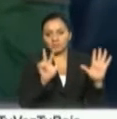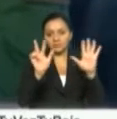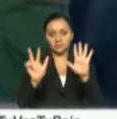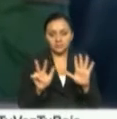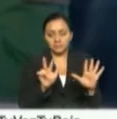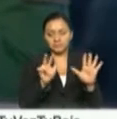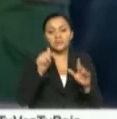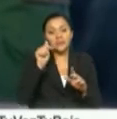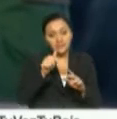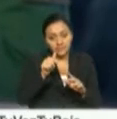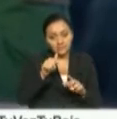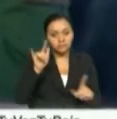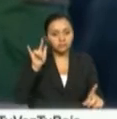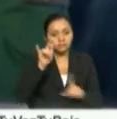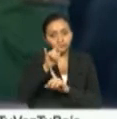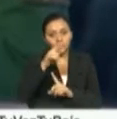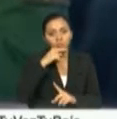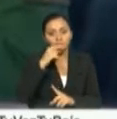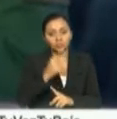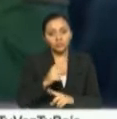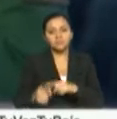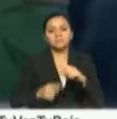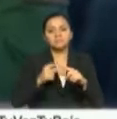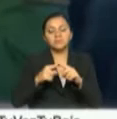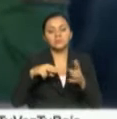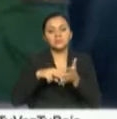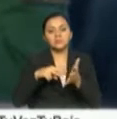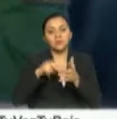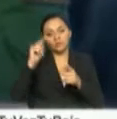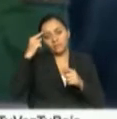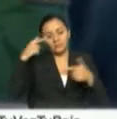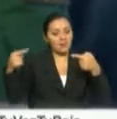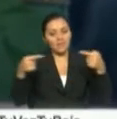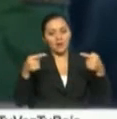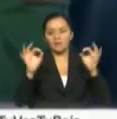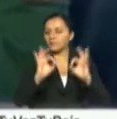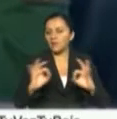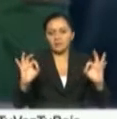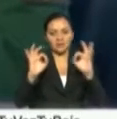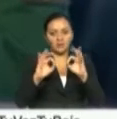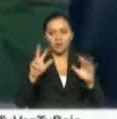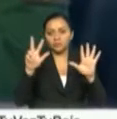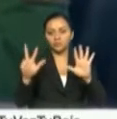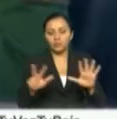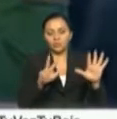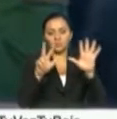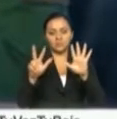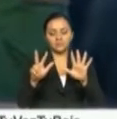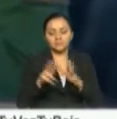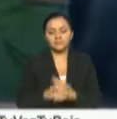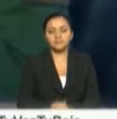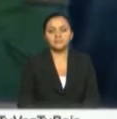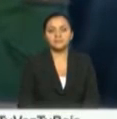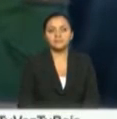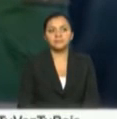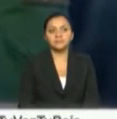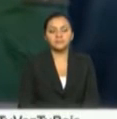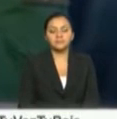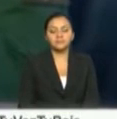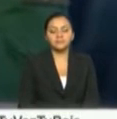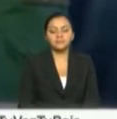periodo, tanto la aviación rusa como las fuerzas del gobierno sirio cesarán los ataques aéreos y los disparos con otras armas.